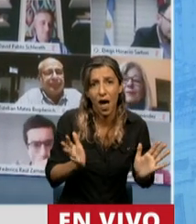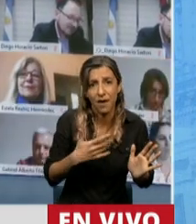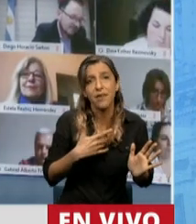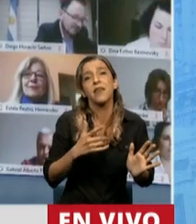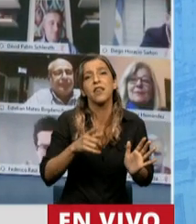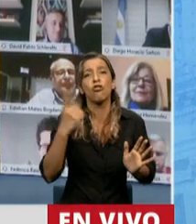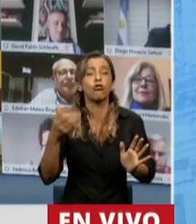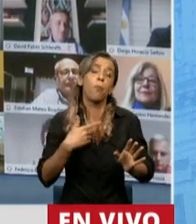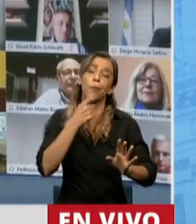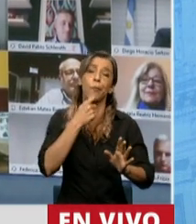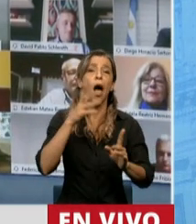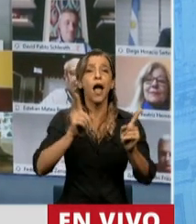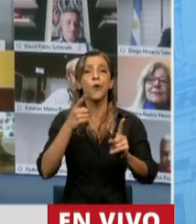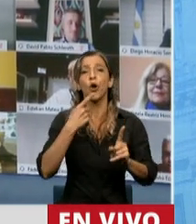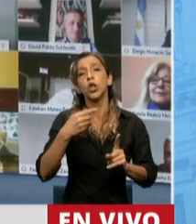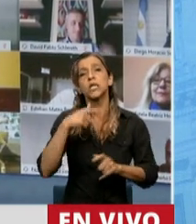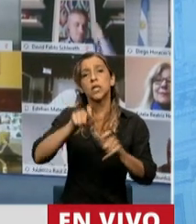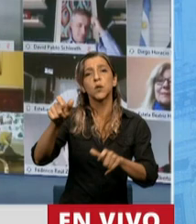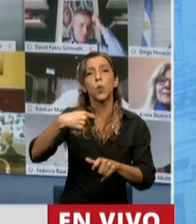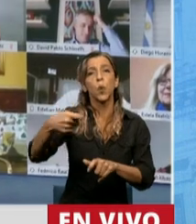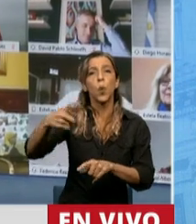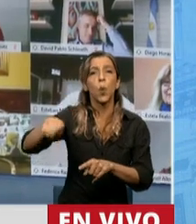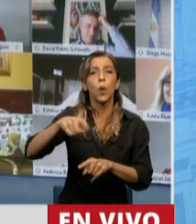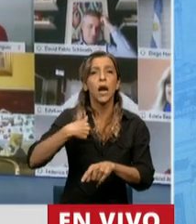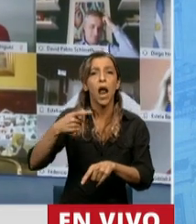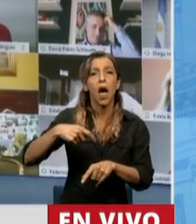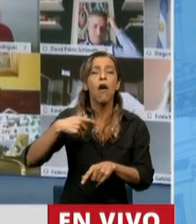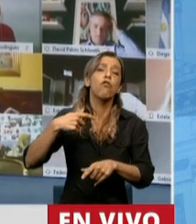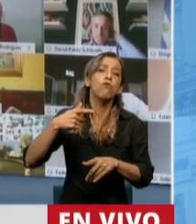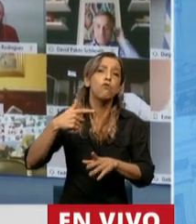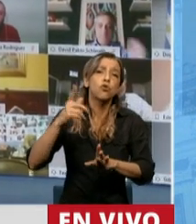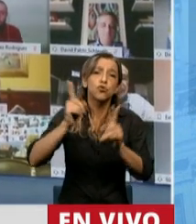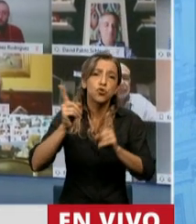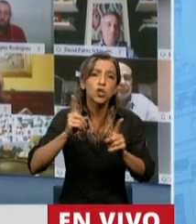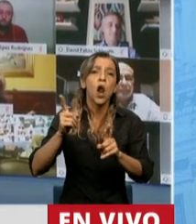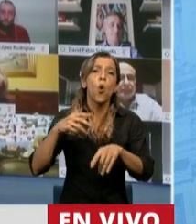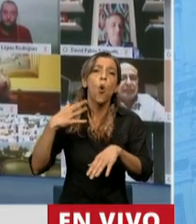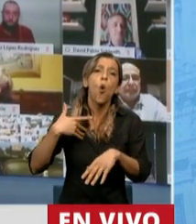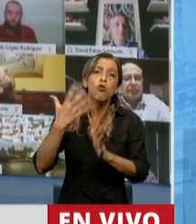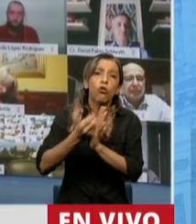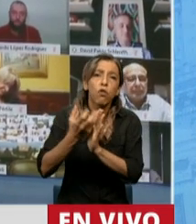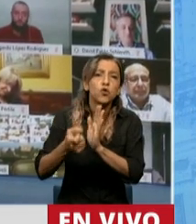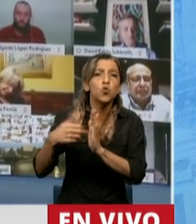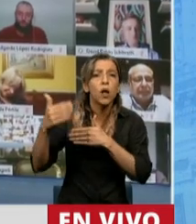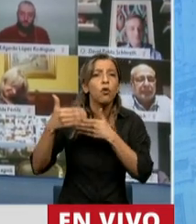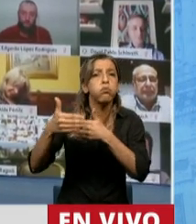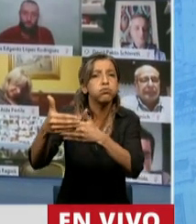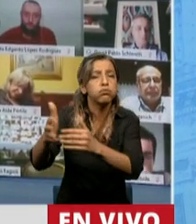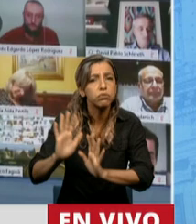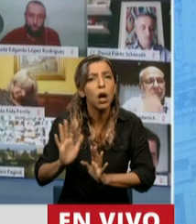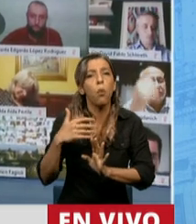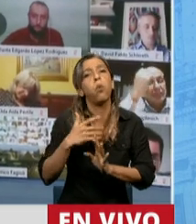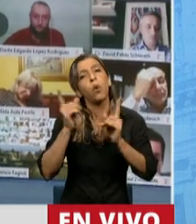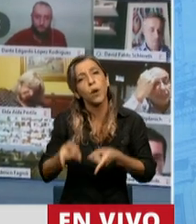son míos son votos míos a eso los protejo y los que aportaron durante 40 años y tuvieron una jubilación un poco mejor arriba de 1000